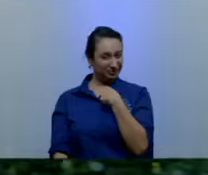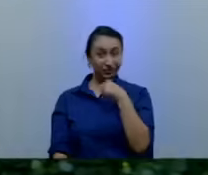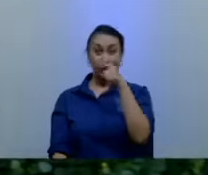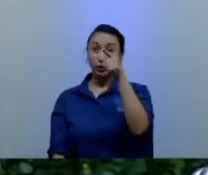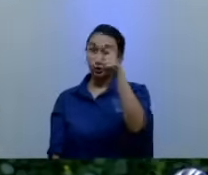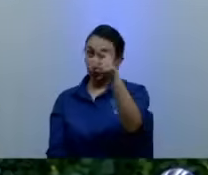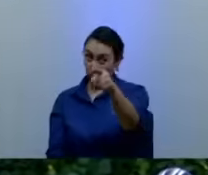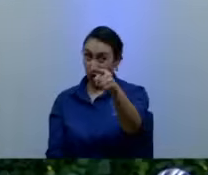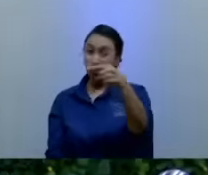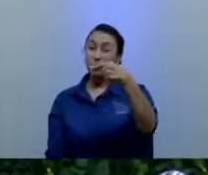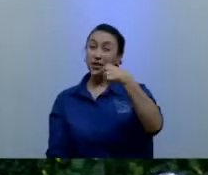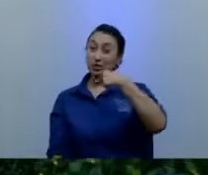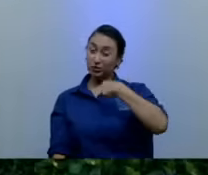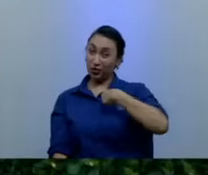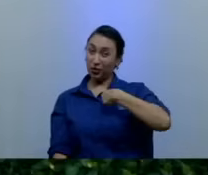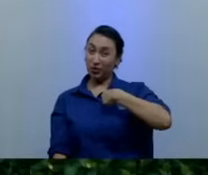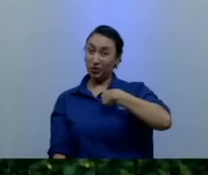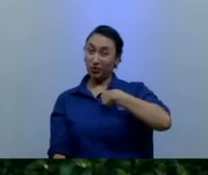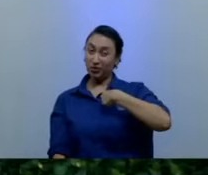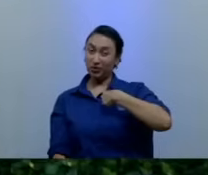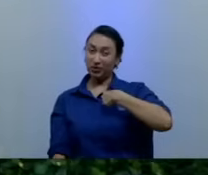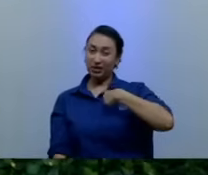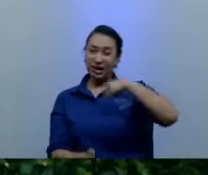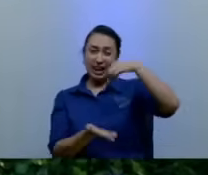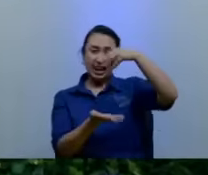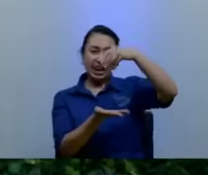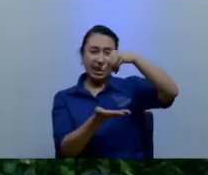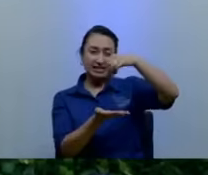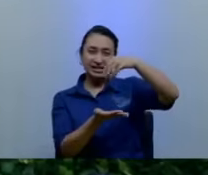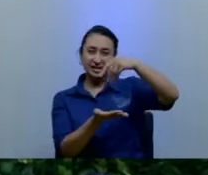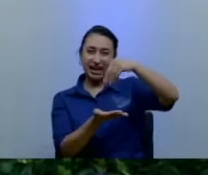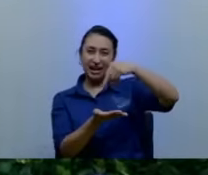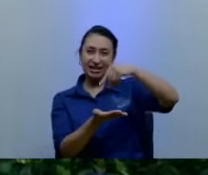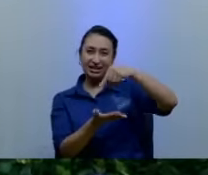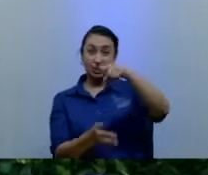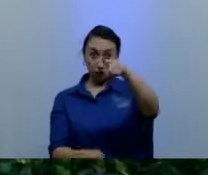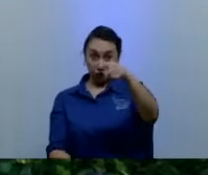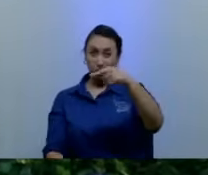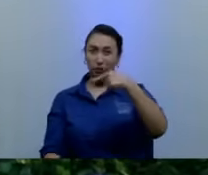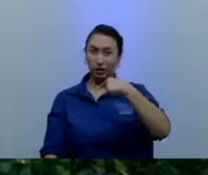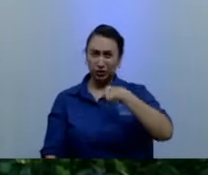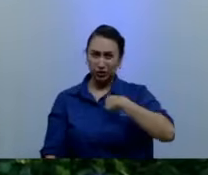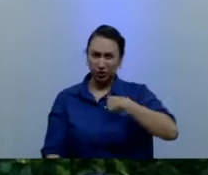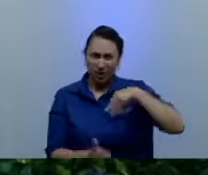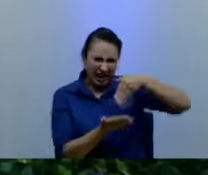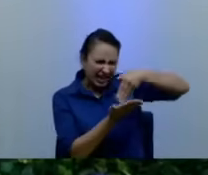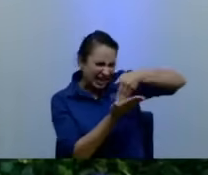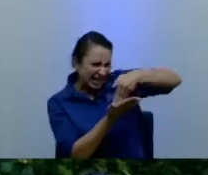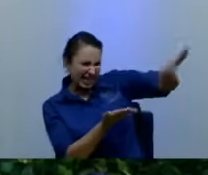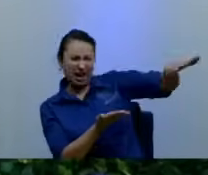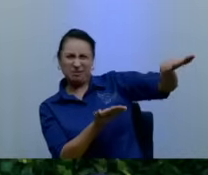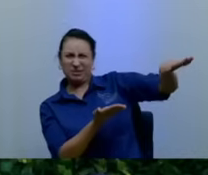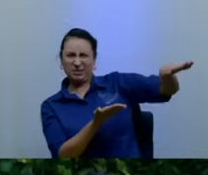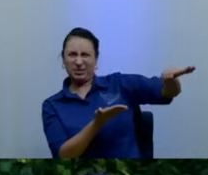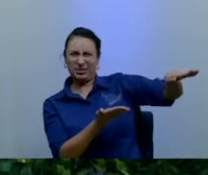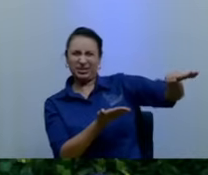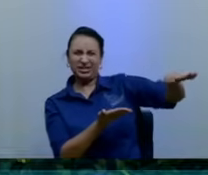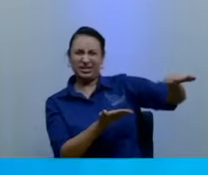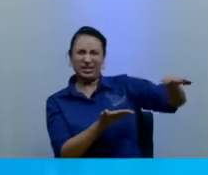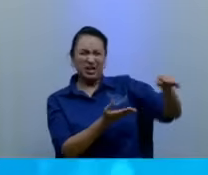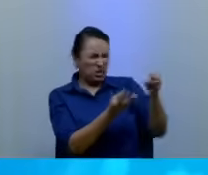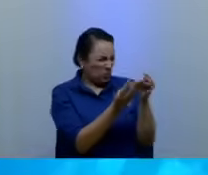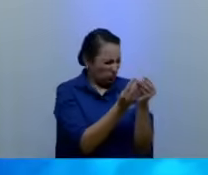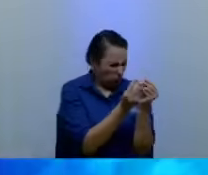Usted lo que es sal, y la sal quita la muerte, quita la esterilidad, purifica lo que tiene